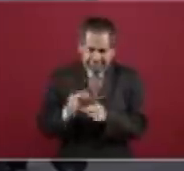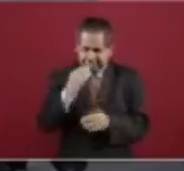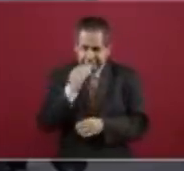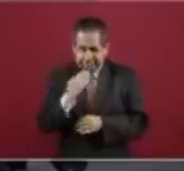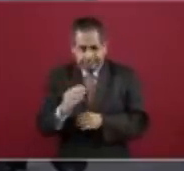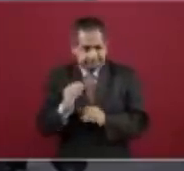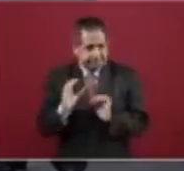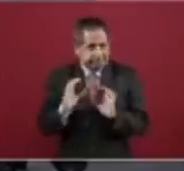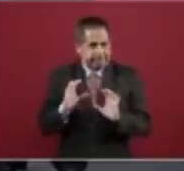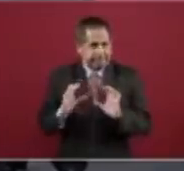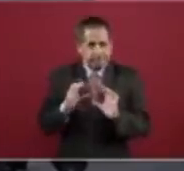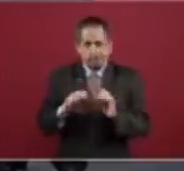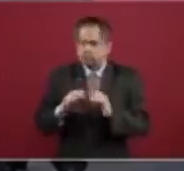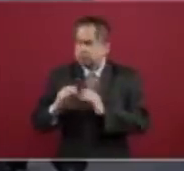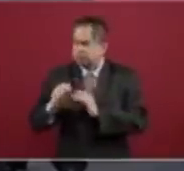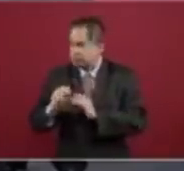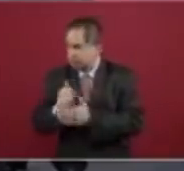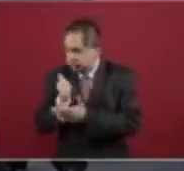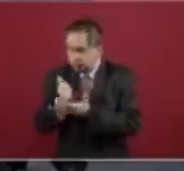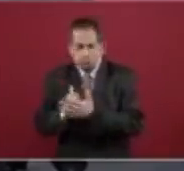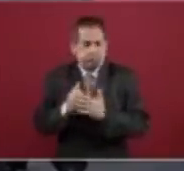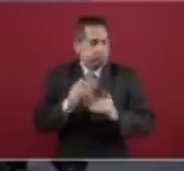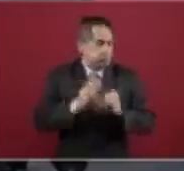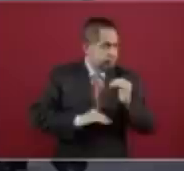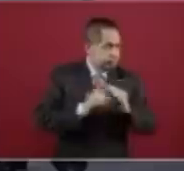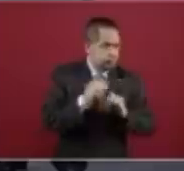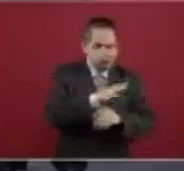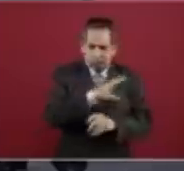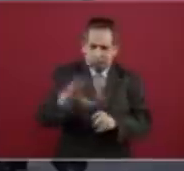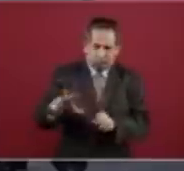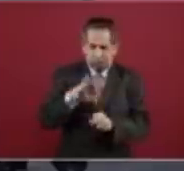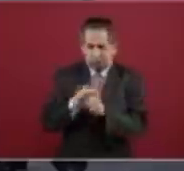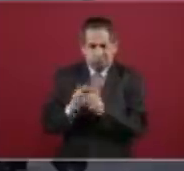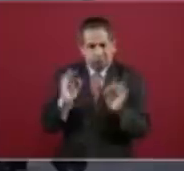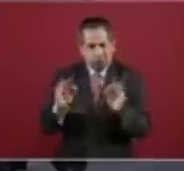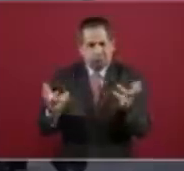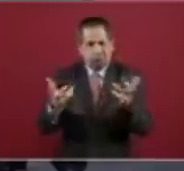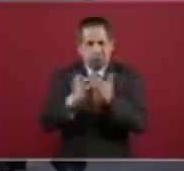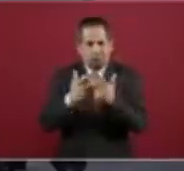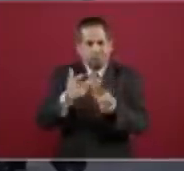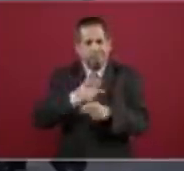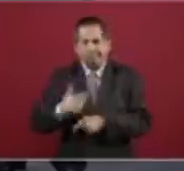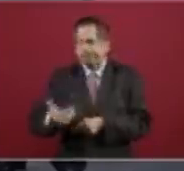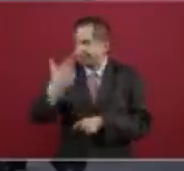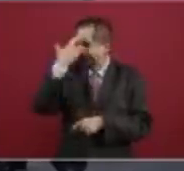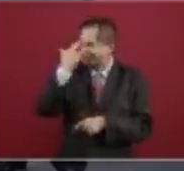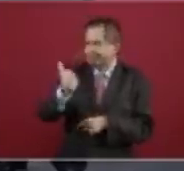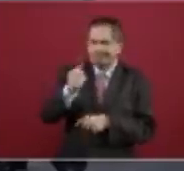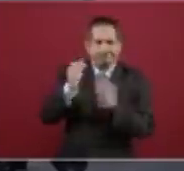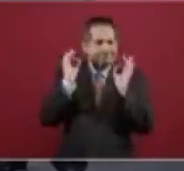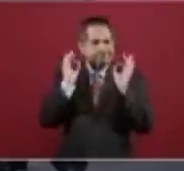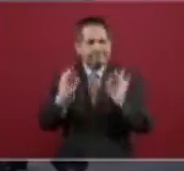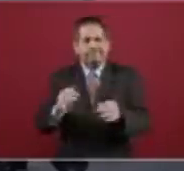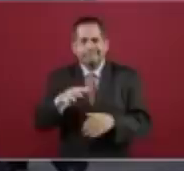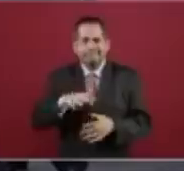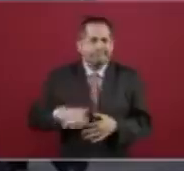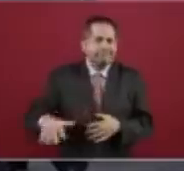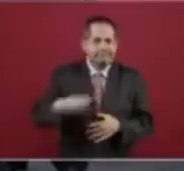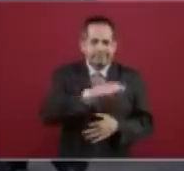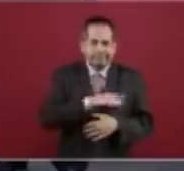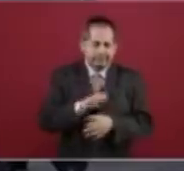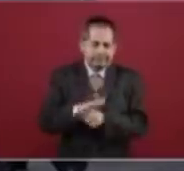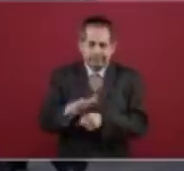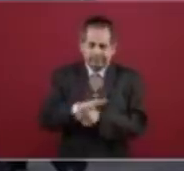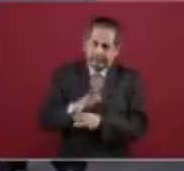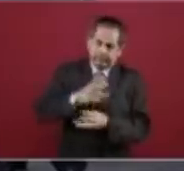infraestructura tanto urbana como ecológica tenga una razón de ser y termine siendo